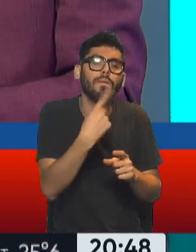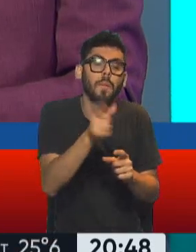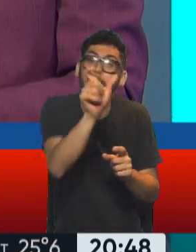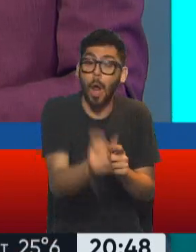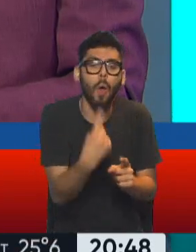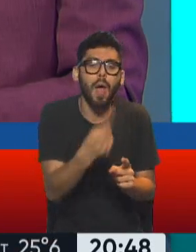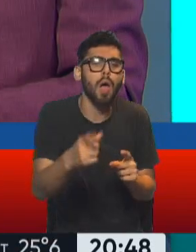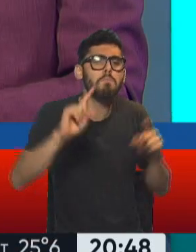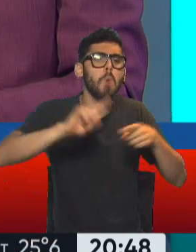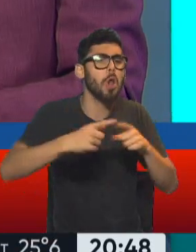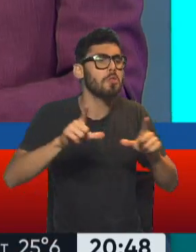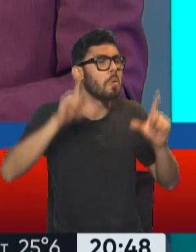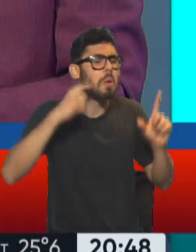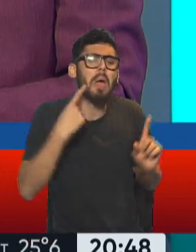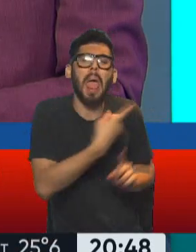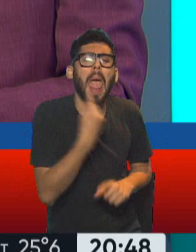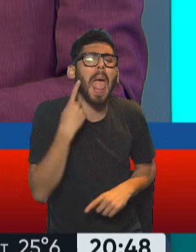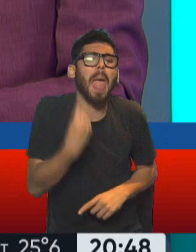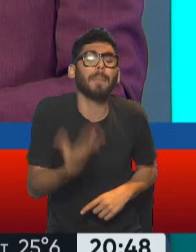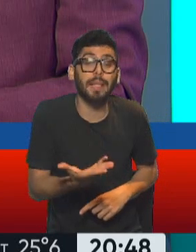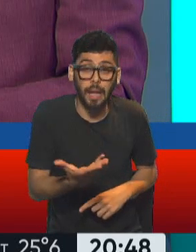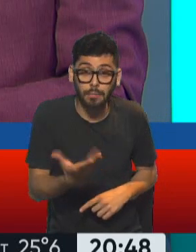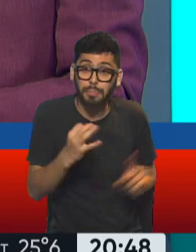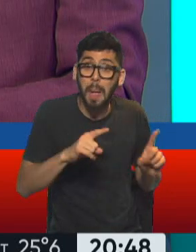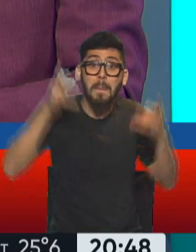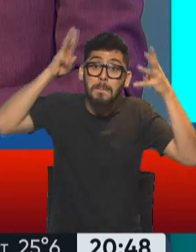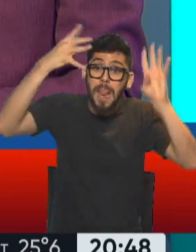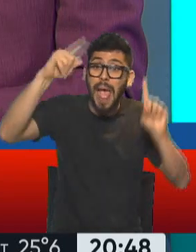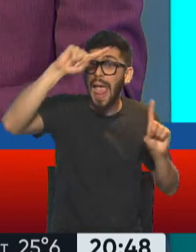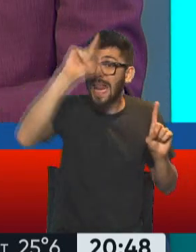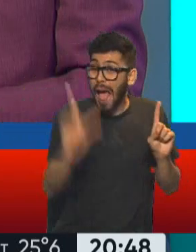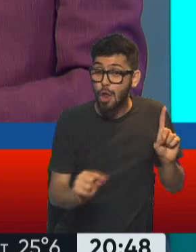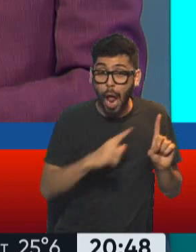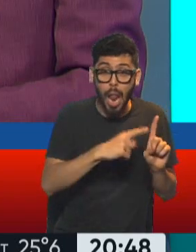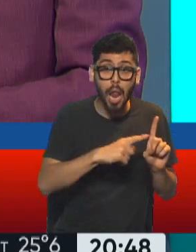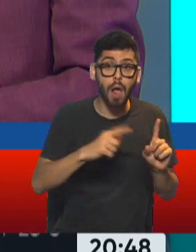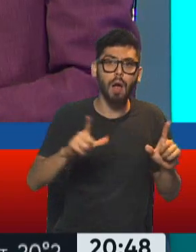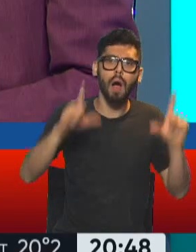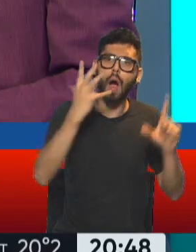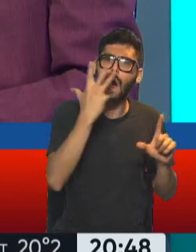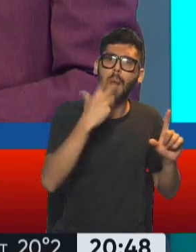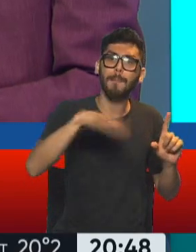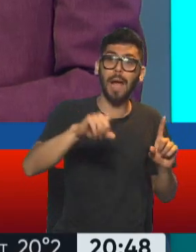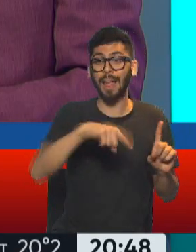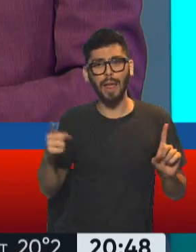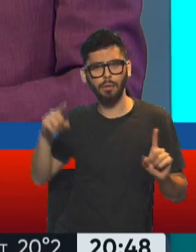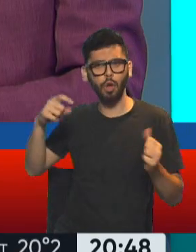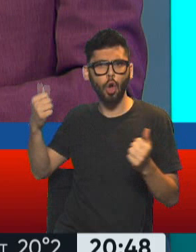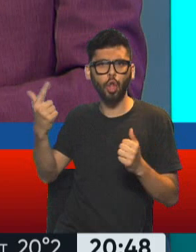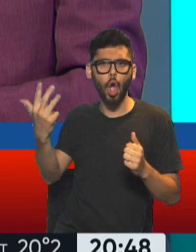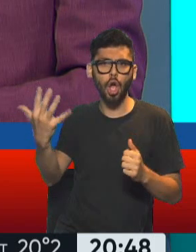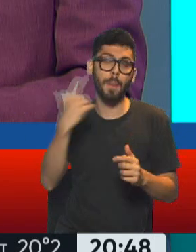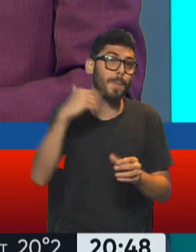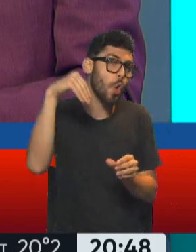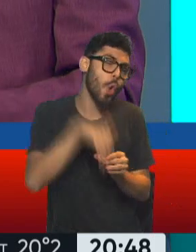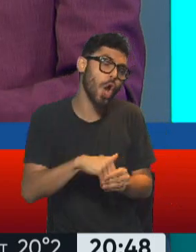político hoy mi ley a nivel nacional está por encima de todas estas figuras de renombre cara que voto no bueno